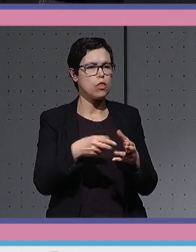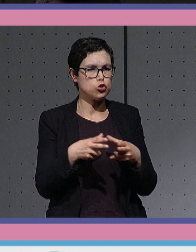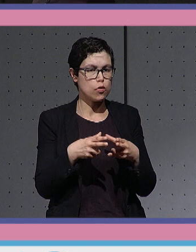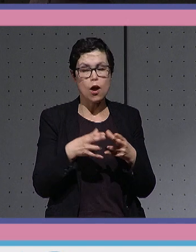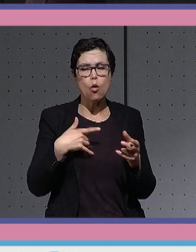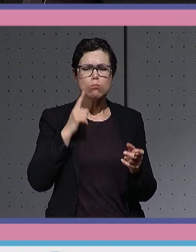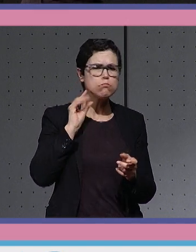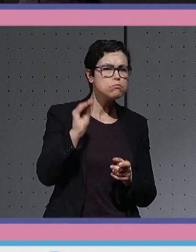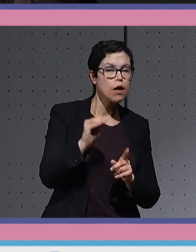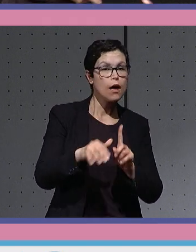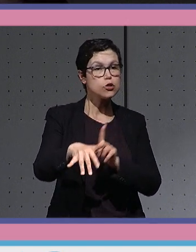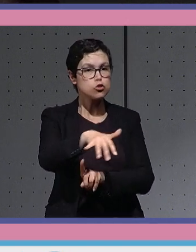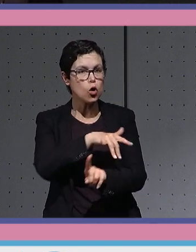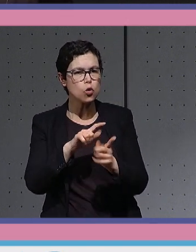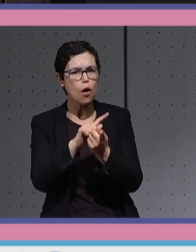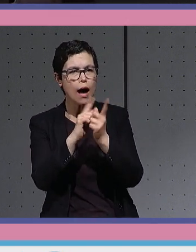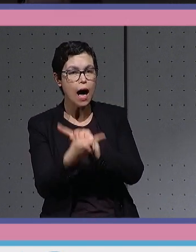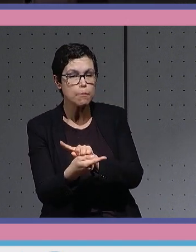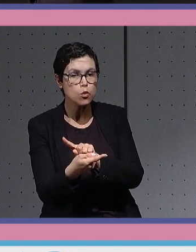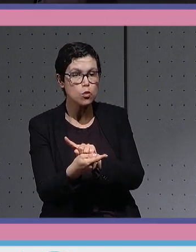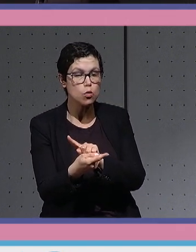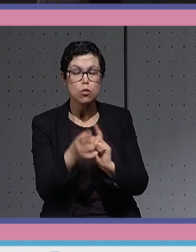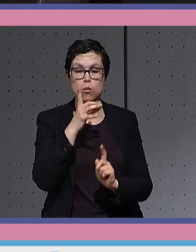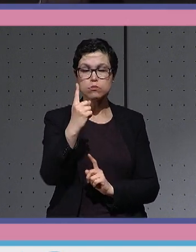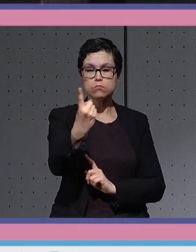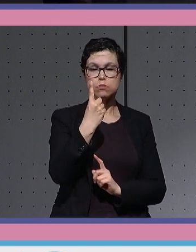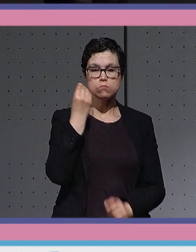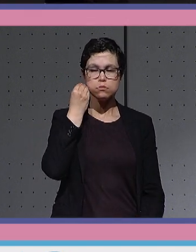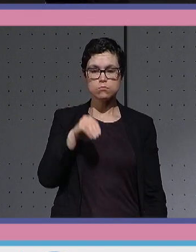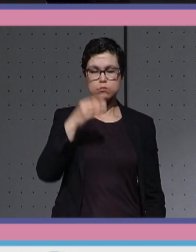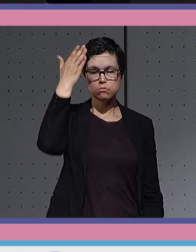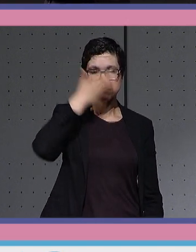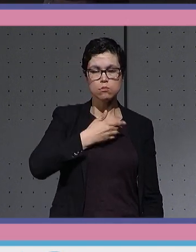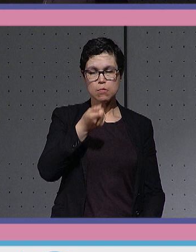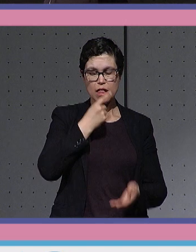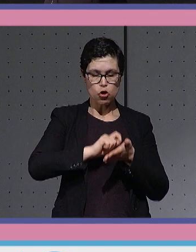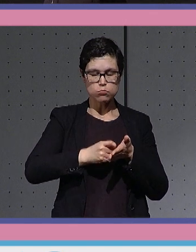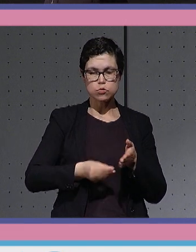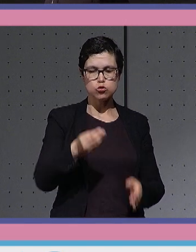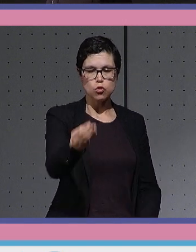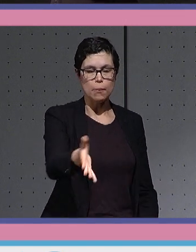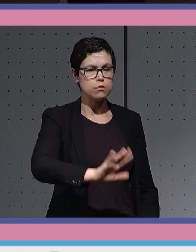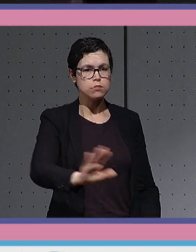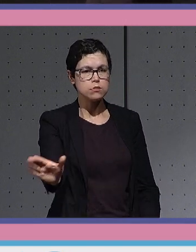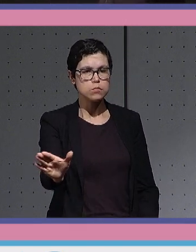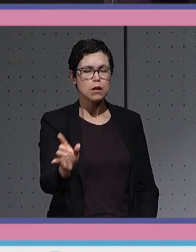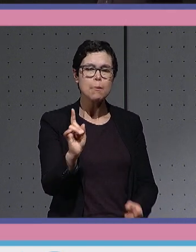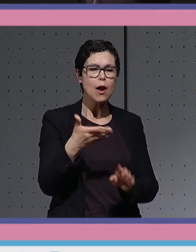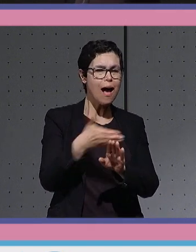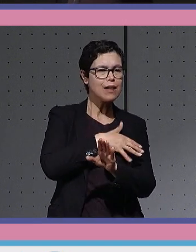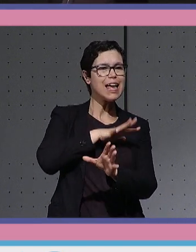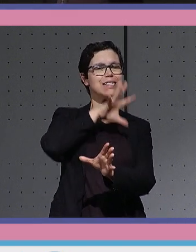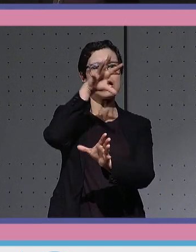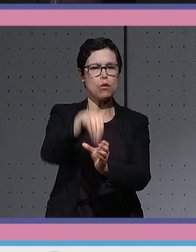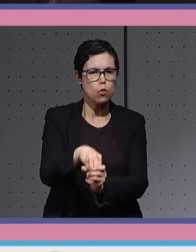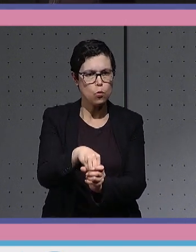entorno? Porque si todo esto ha pasado y yo no me entero, y yo me dedico a poner medicación a un paciente y no me entero de esto, y no he hecho una intervención que lo